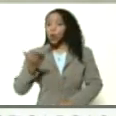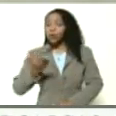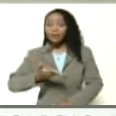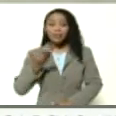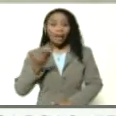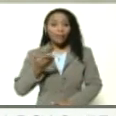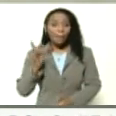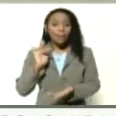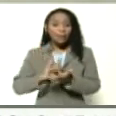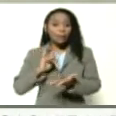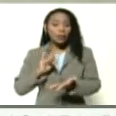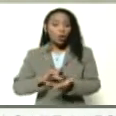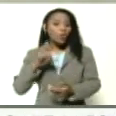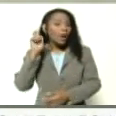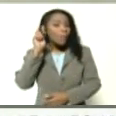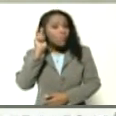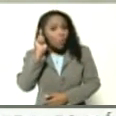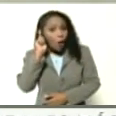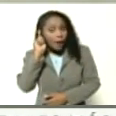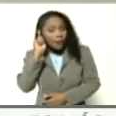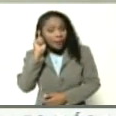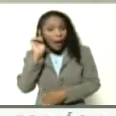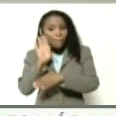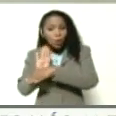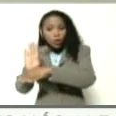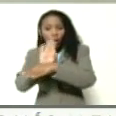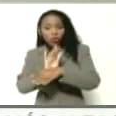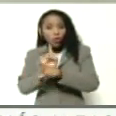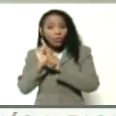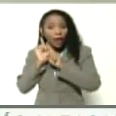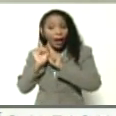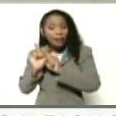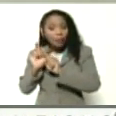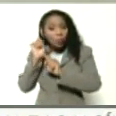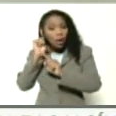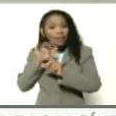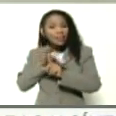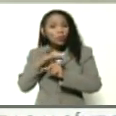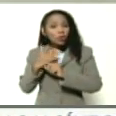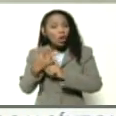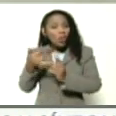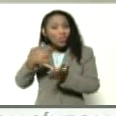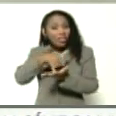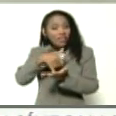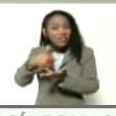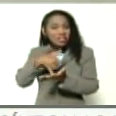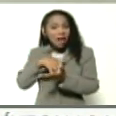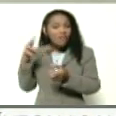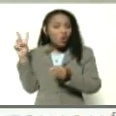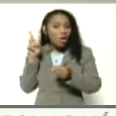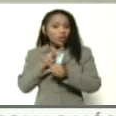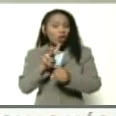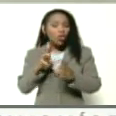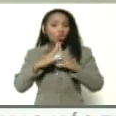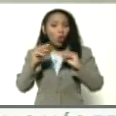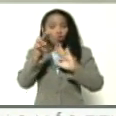la participación de la mujer y la protección de aquellas en situación de vulnerabilidad a todo